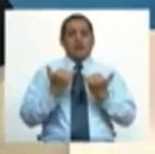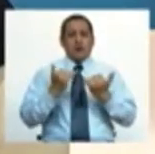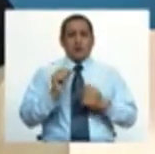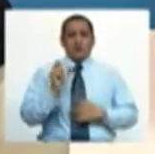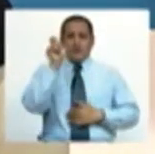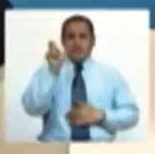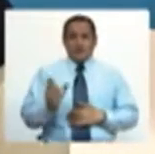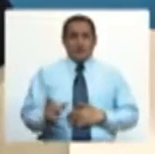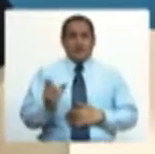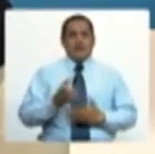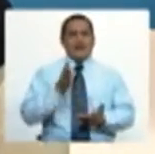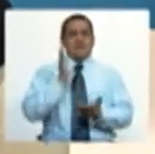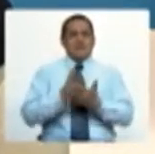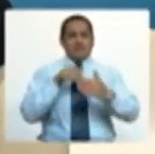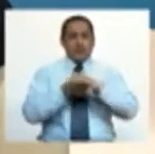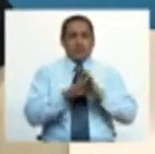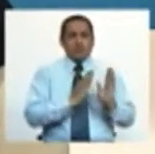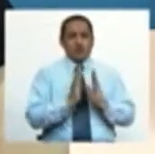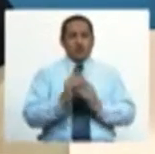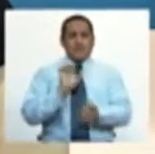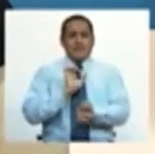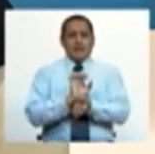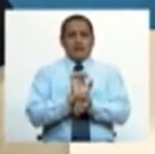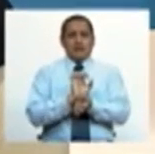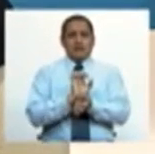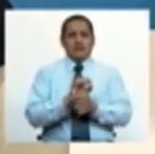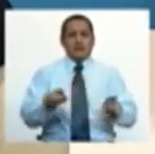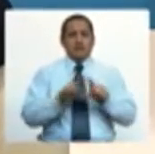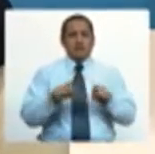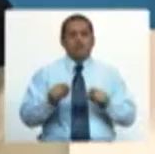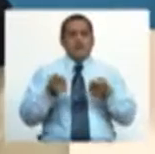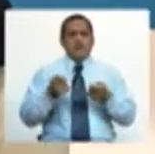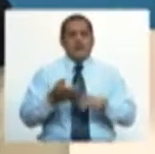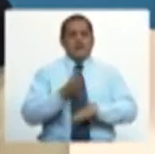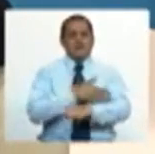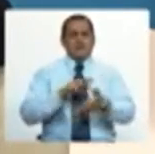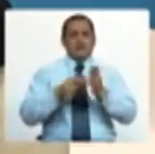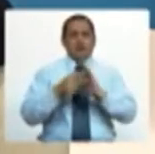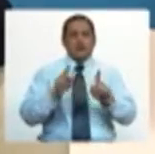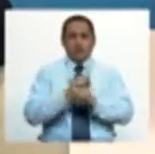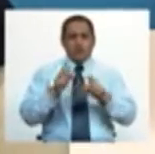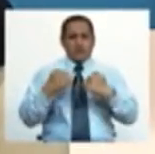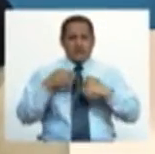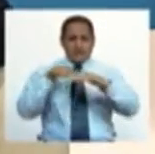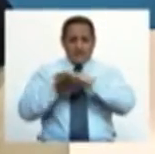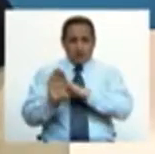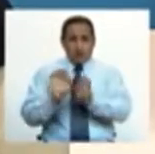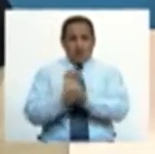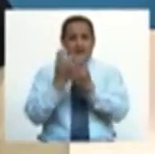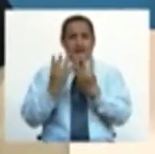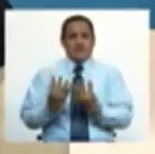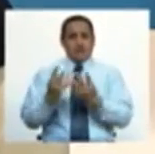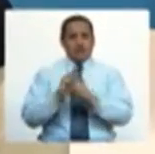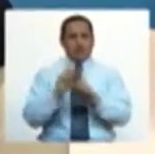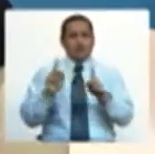había una persona condenada en un proceso penal a una pena privativa de libertad suspendida, es decir, no tenía que estar en la cárcel,